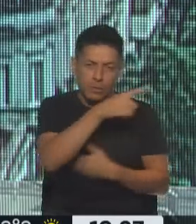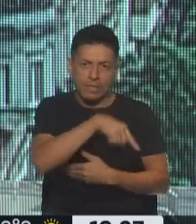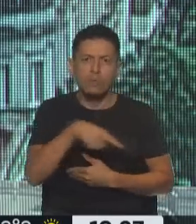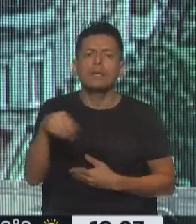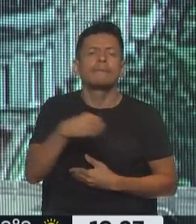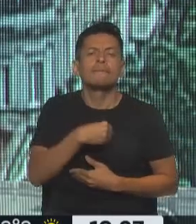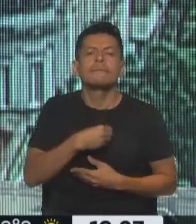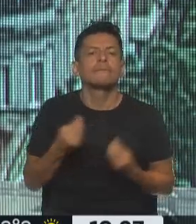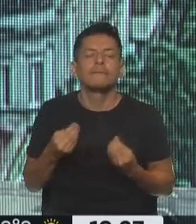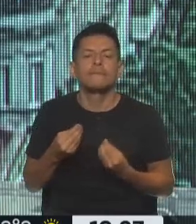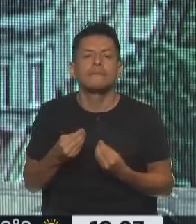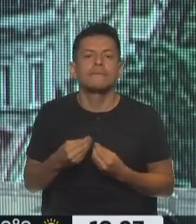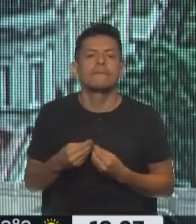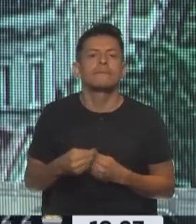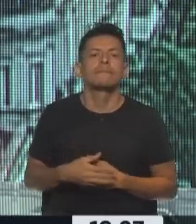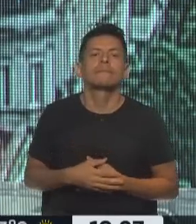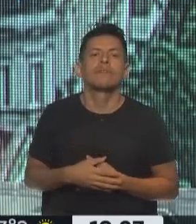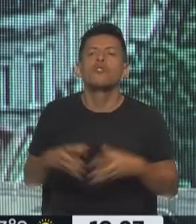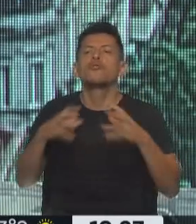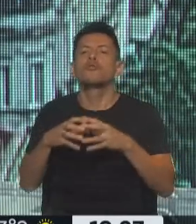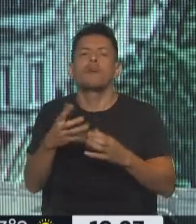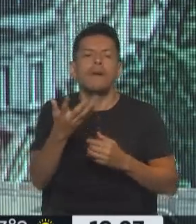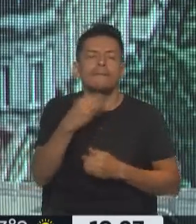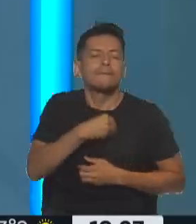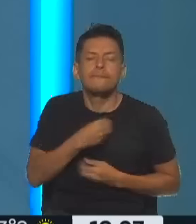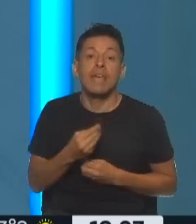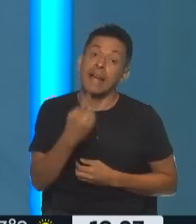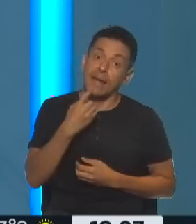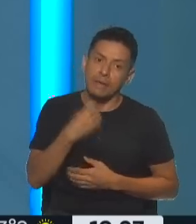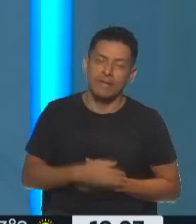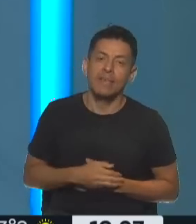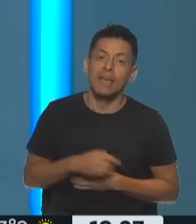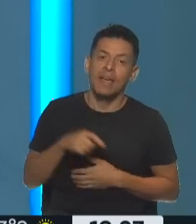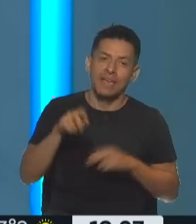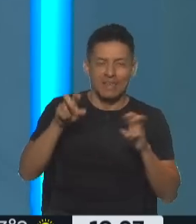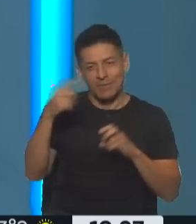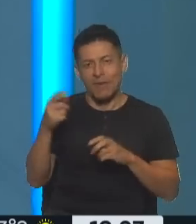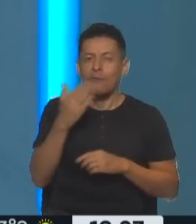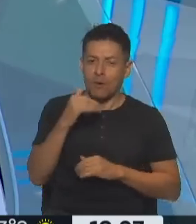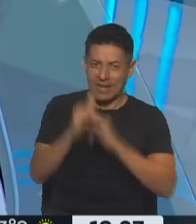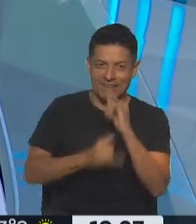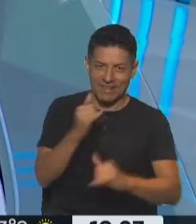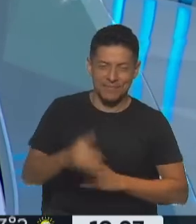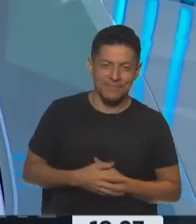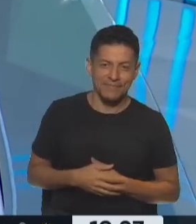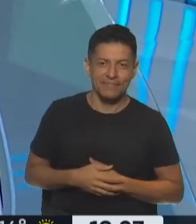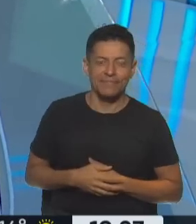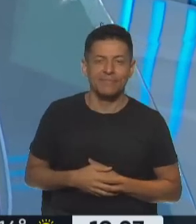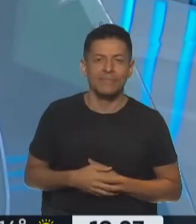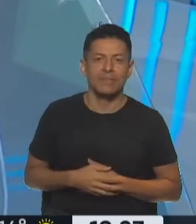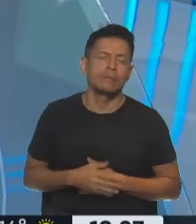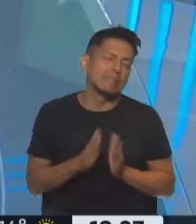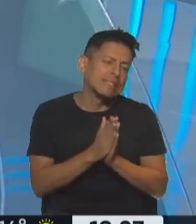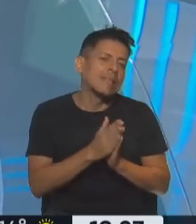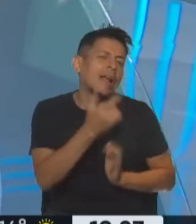usted? ¿Hincha de quién? En fútbol. Hincha de River. Hincha de River. Bueno, vamos a hablar de Boca un ratito con Pablo Tiburci. Hablen un poco de Racing,